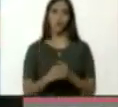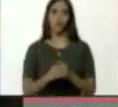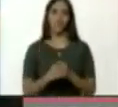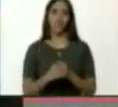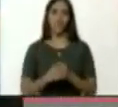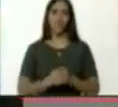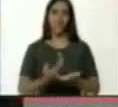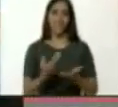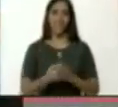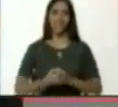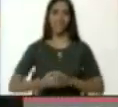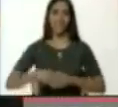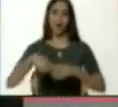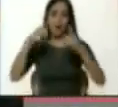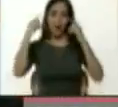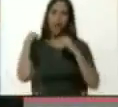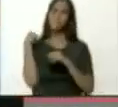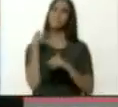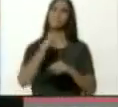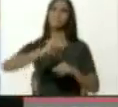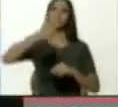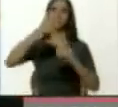mariscal. El máximo jefe.